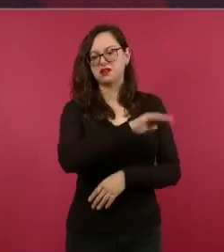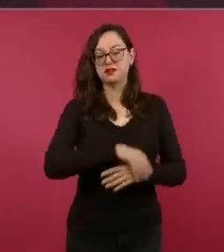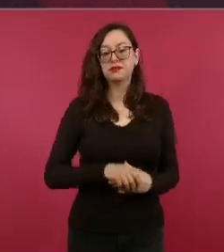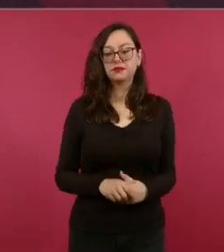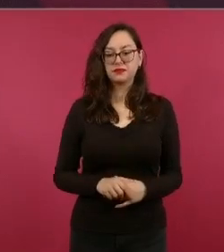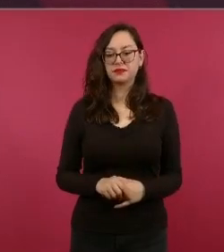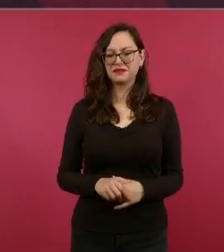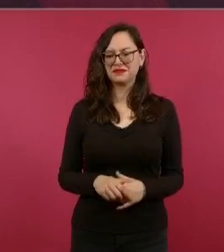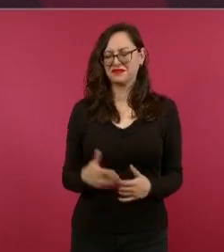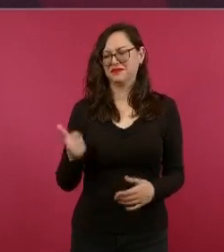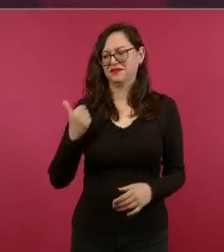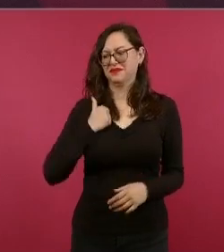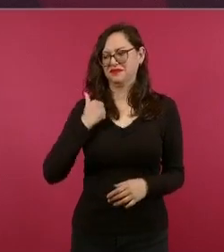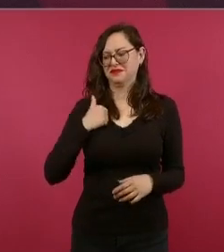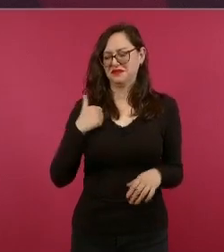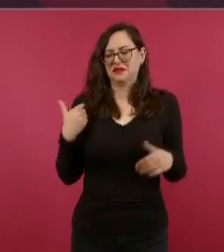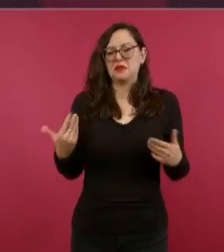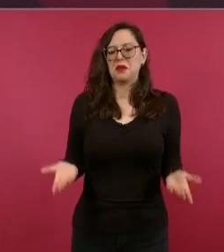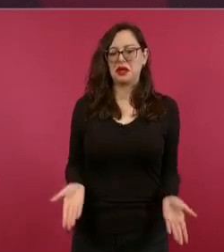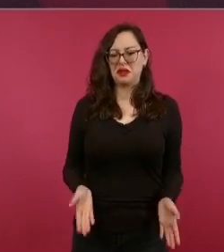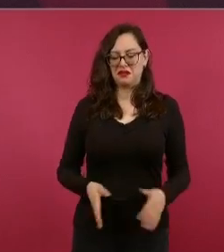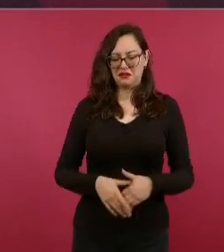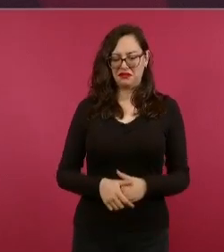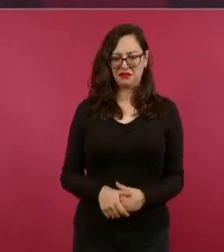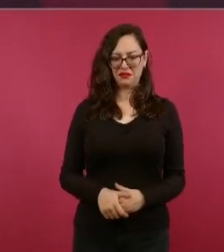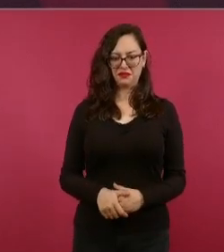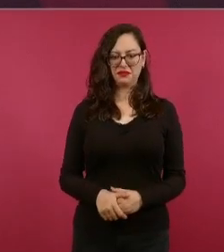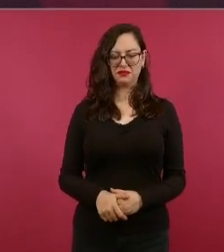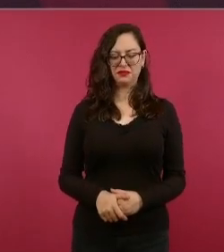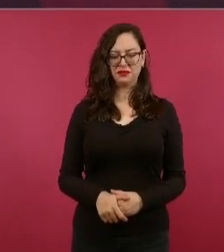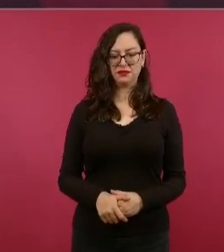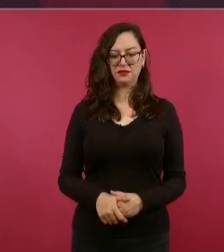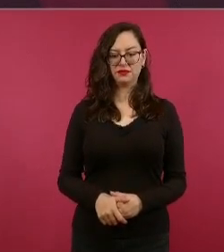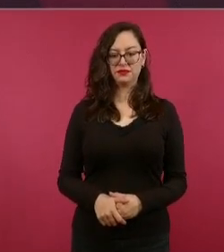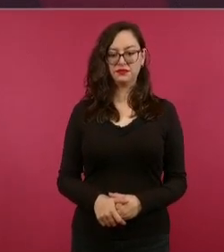que para qué Canadá,